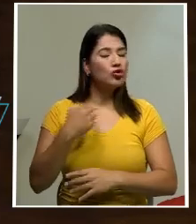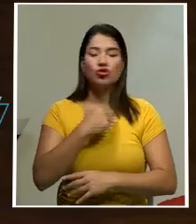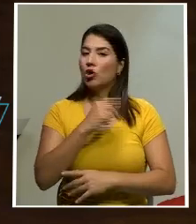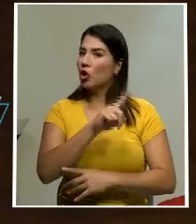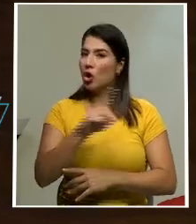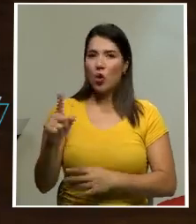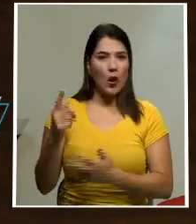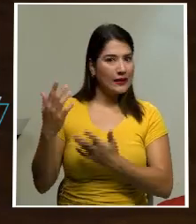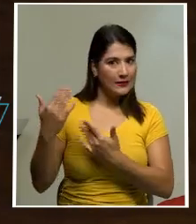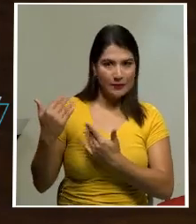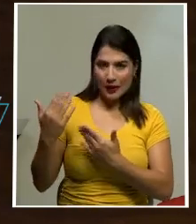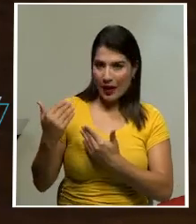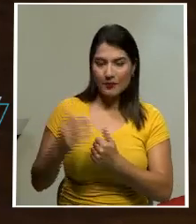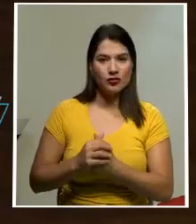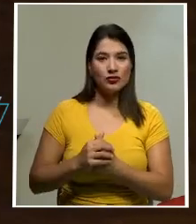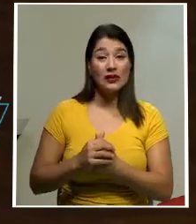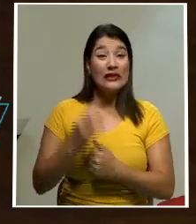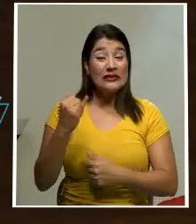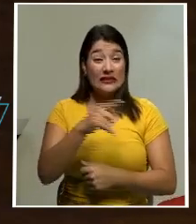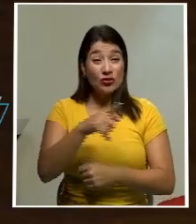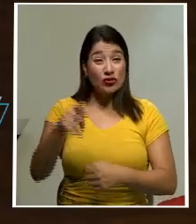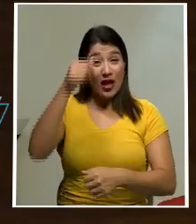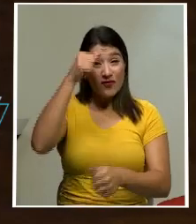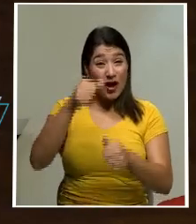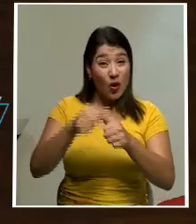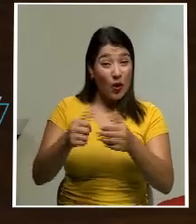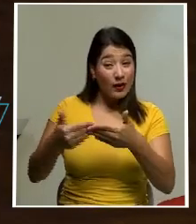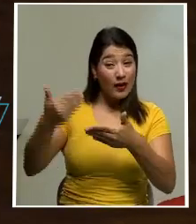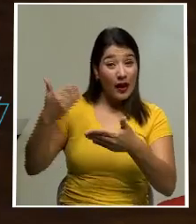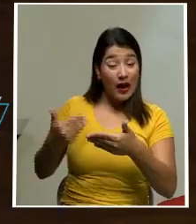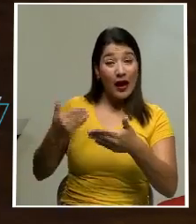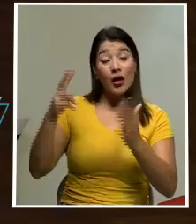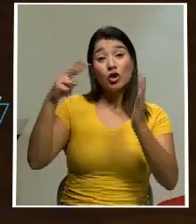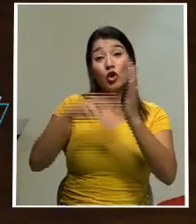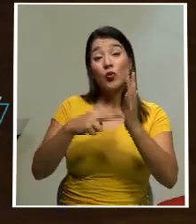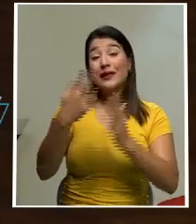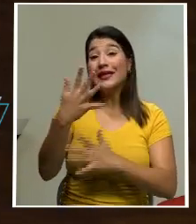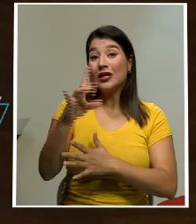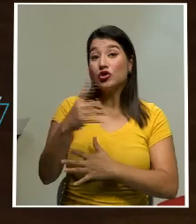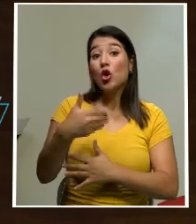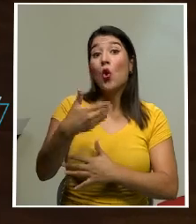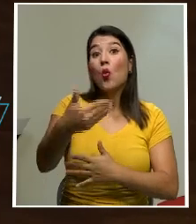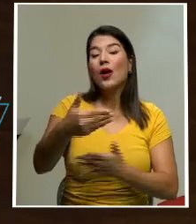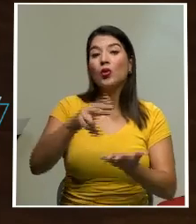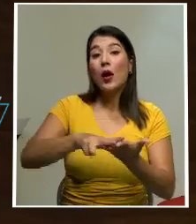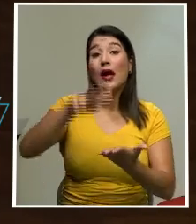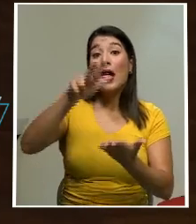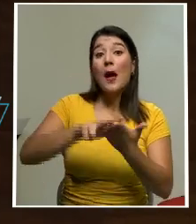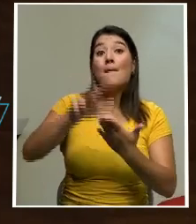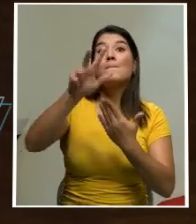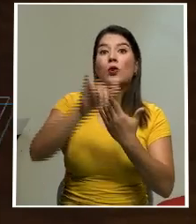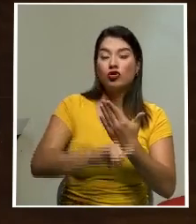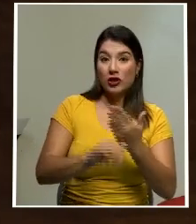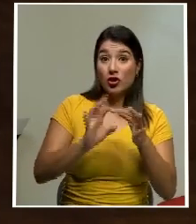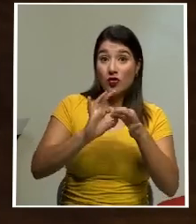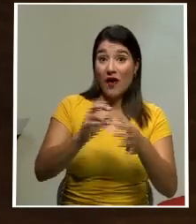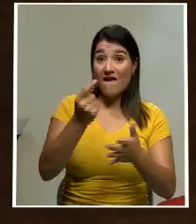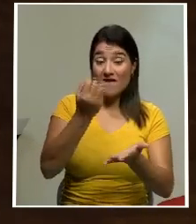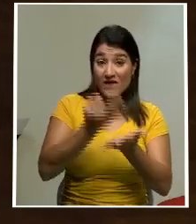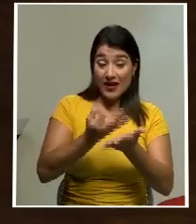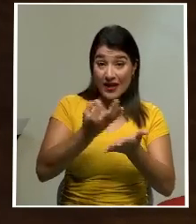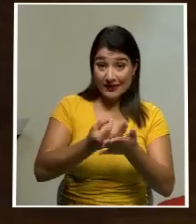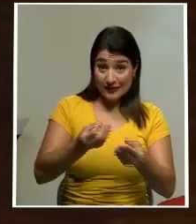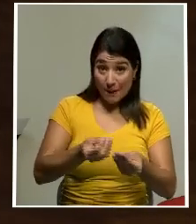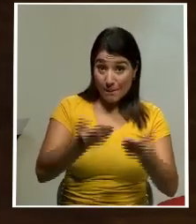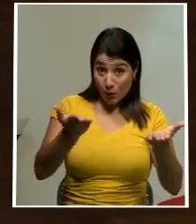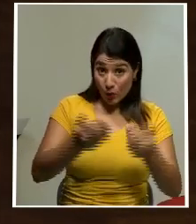ni contando con esto. Si recordamos, en el 2018, al aprobar el proyecto de finanzas públicas, de fortalecimiento de las